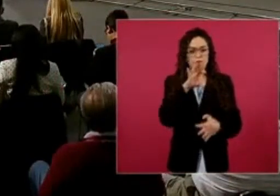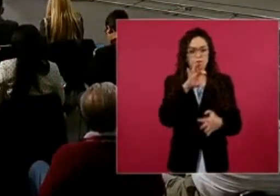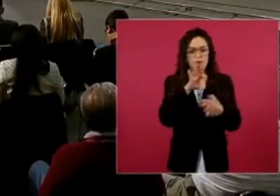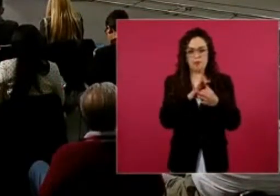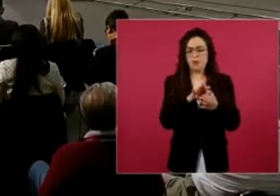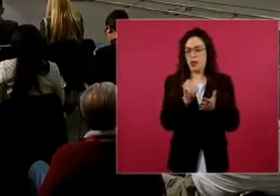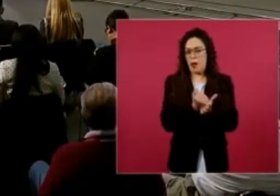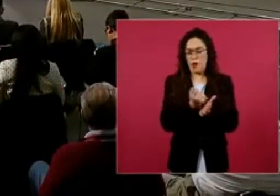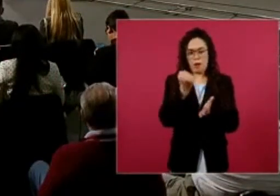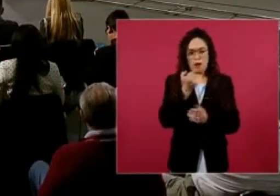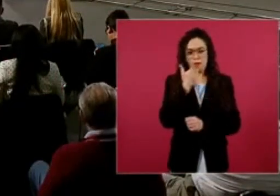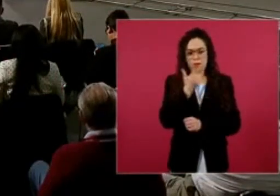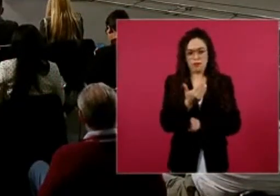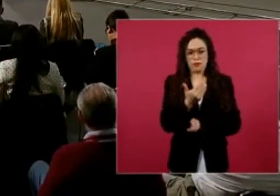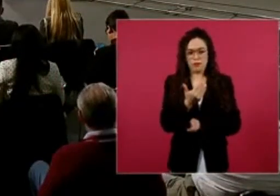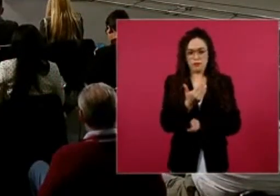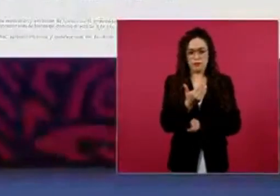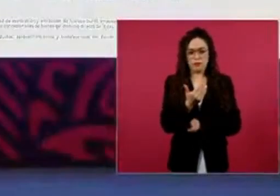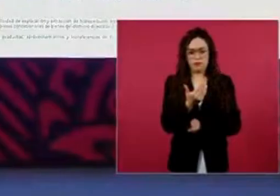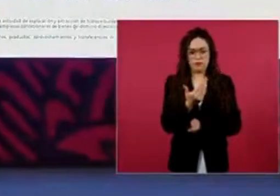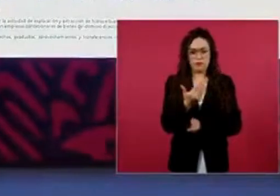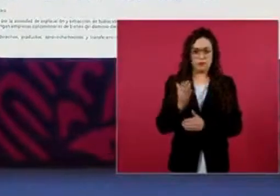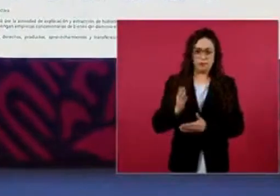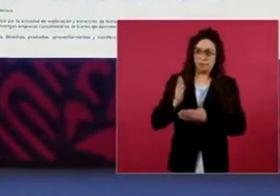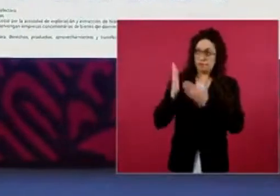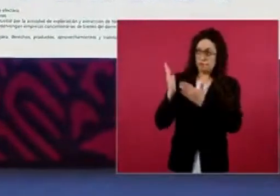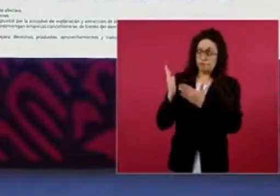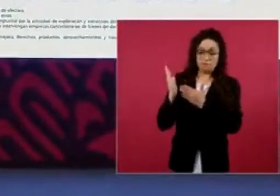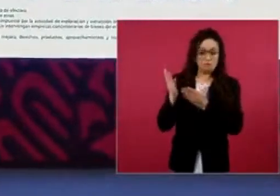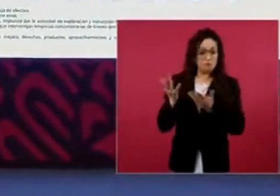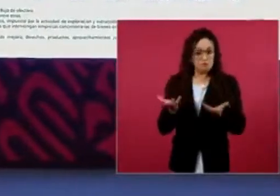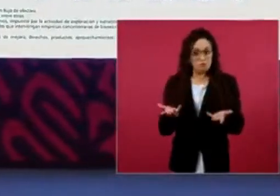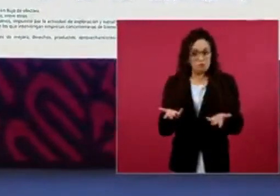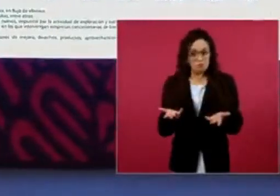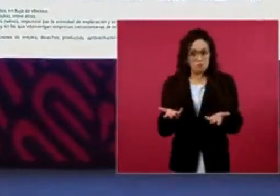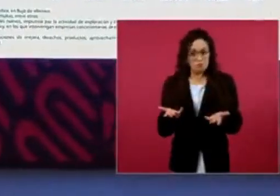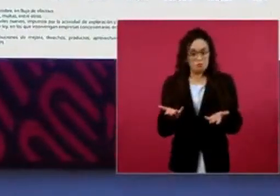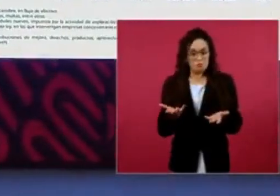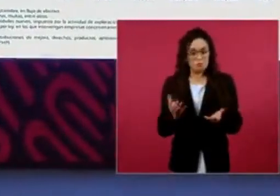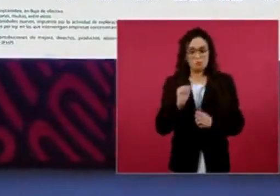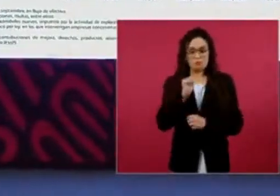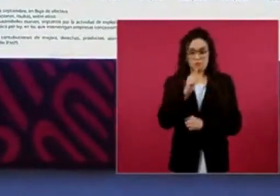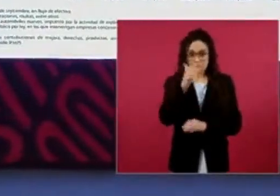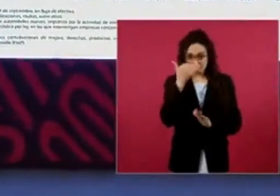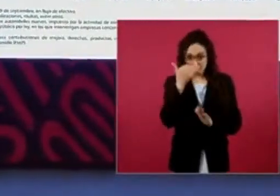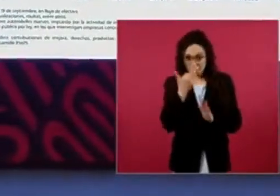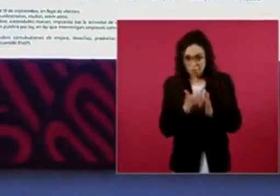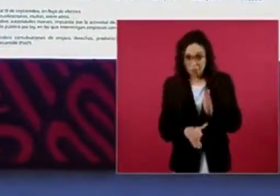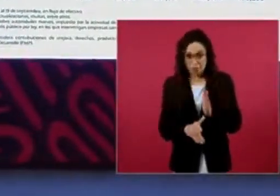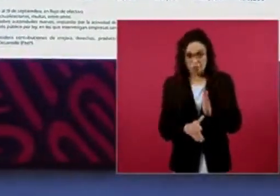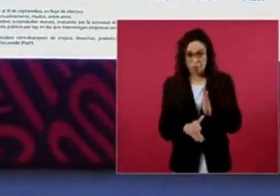llevamos. O sea, no tenemos faltante, no tenemos déficit.